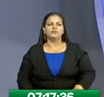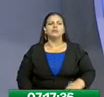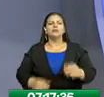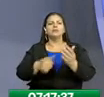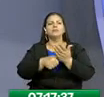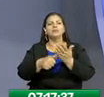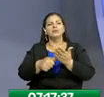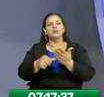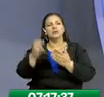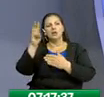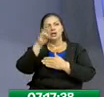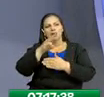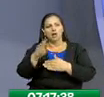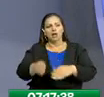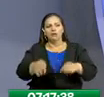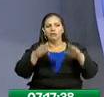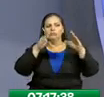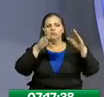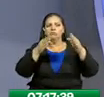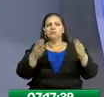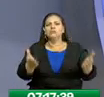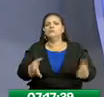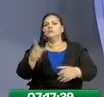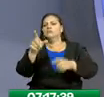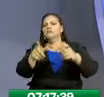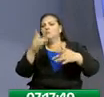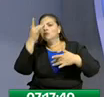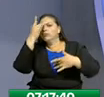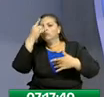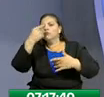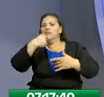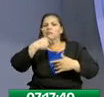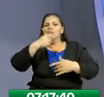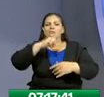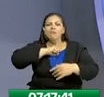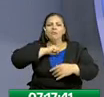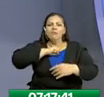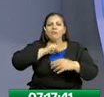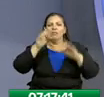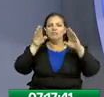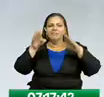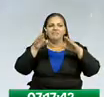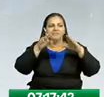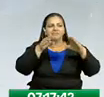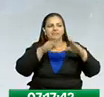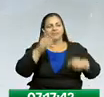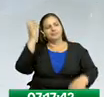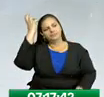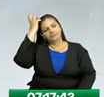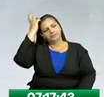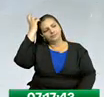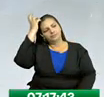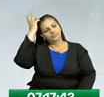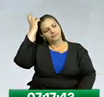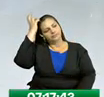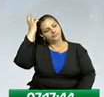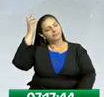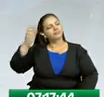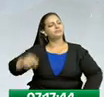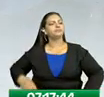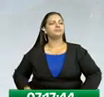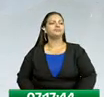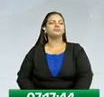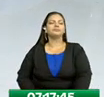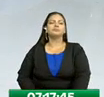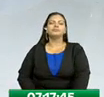aislamiento adecuado de los pacientes que pudieran presentarse y todas las medidas de prevención. Hablando de medidas de prevención, ha